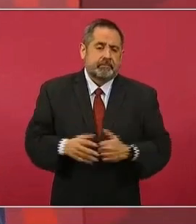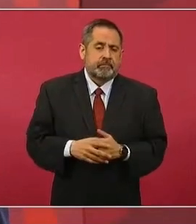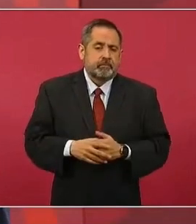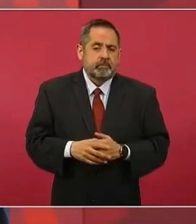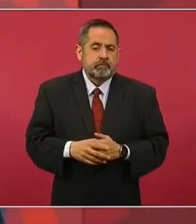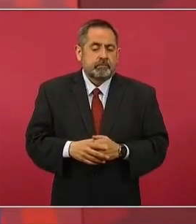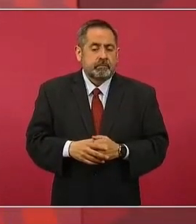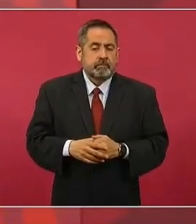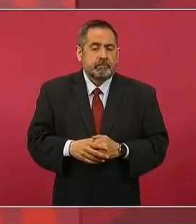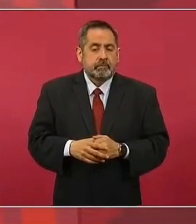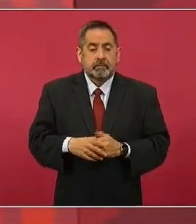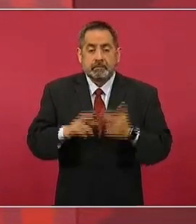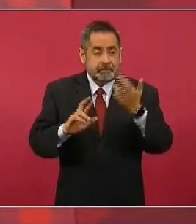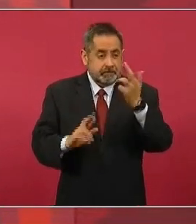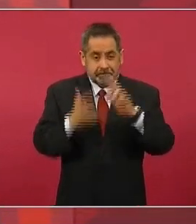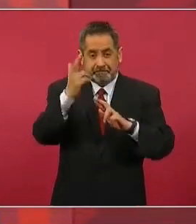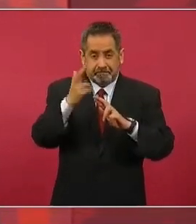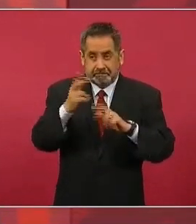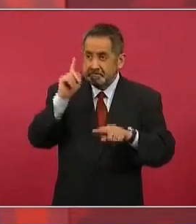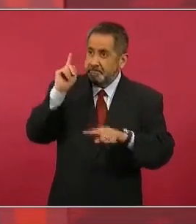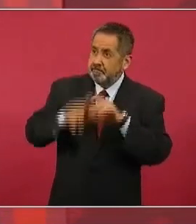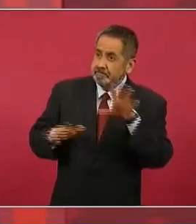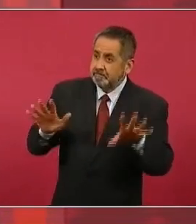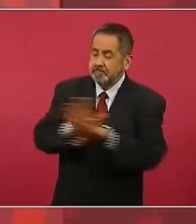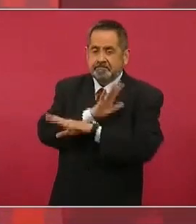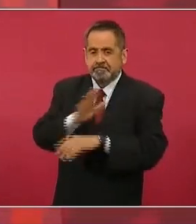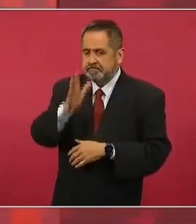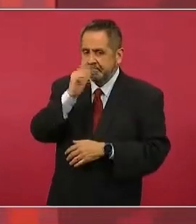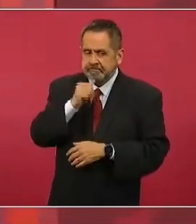No pudo la revolución con eso.